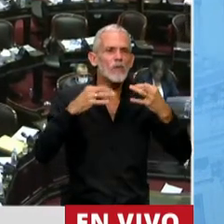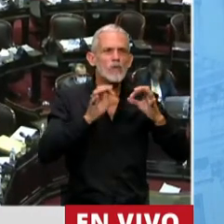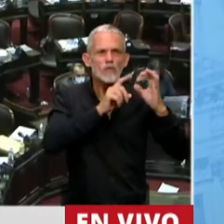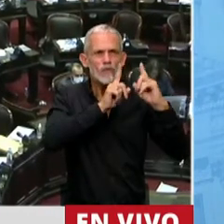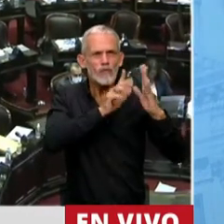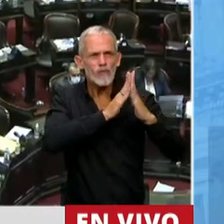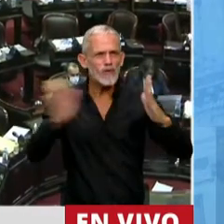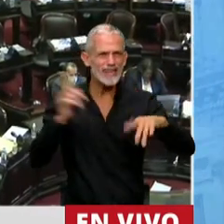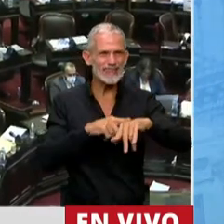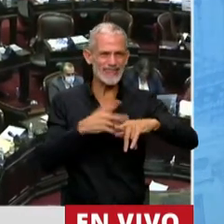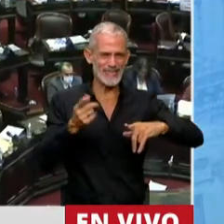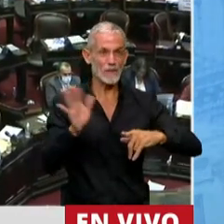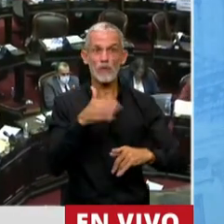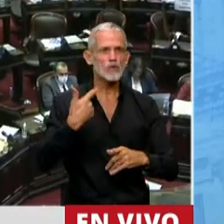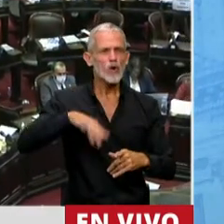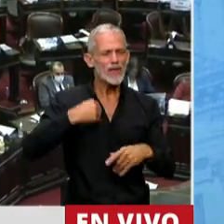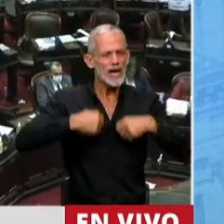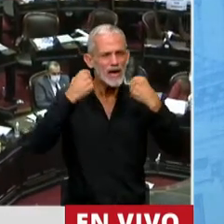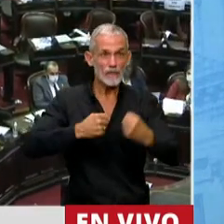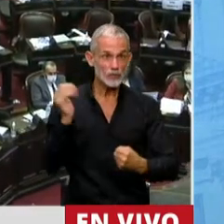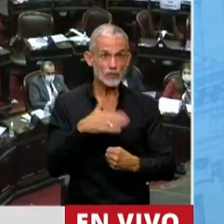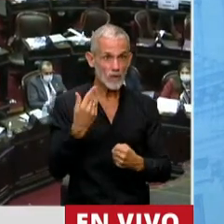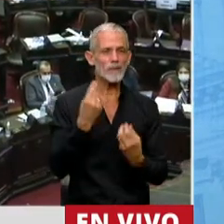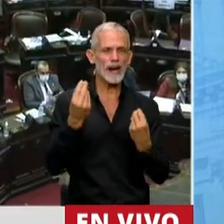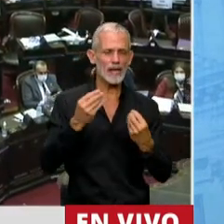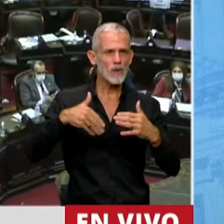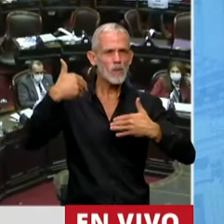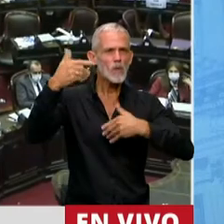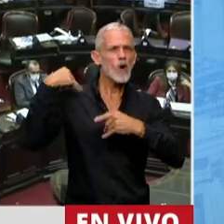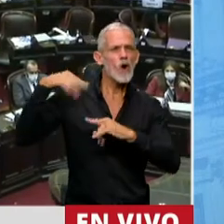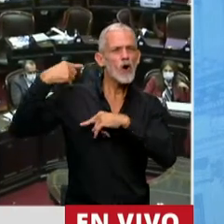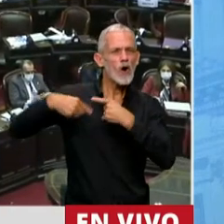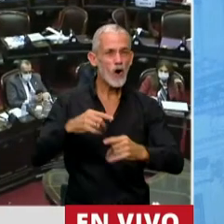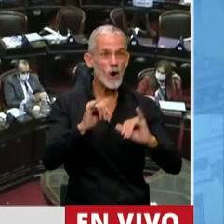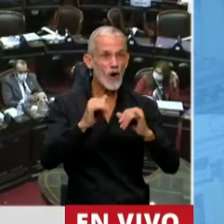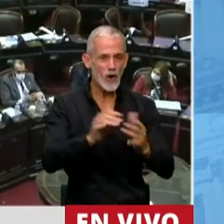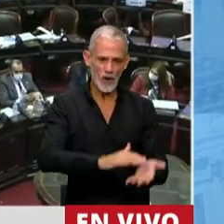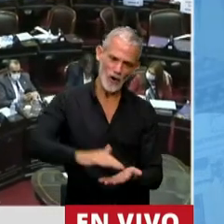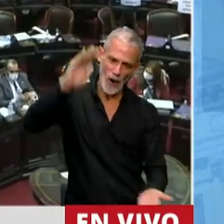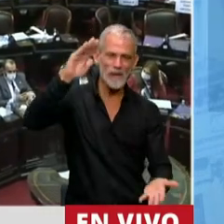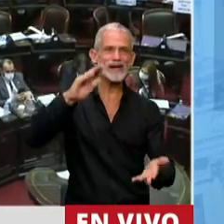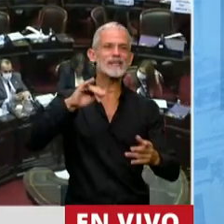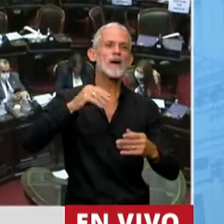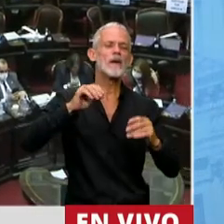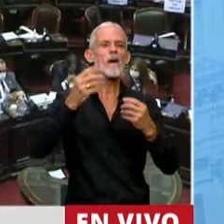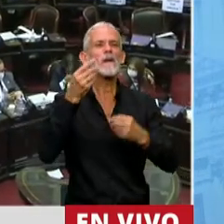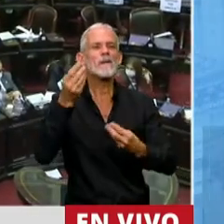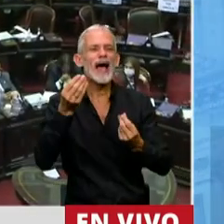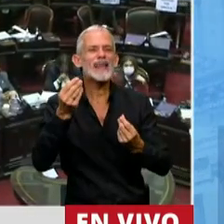presidente. Pongamos todo lo que hay que poner para que nuestras próximas generaciones vivan mejor que nosotros. De